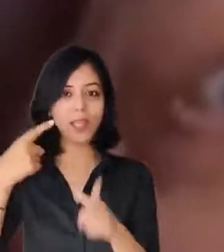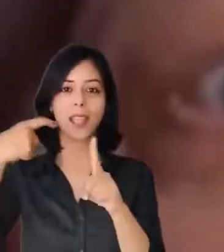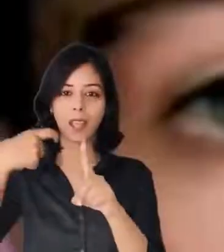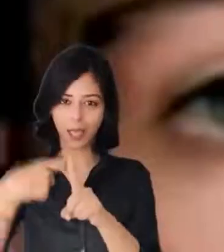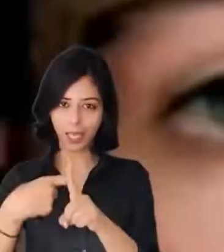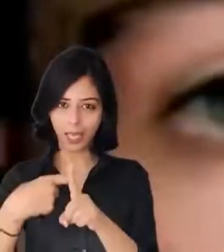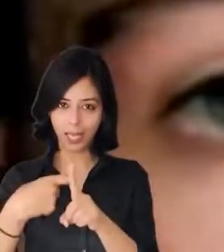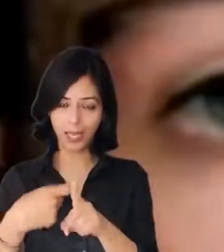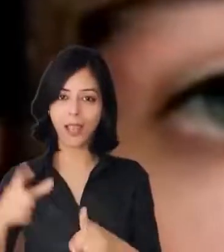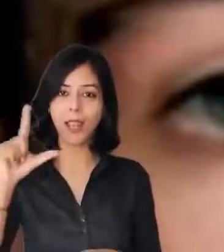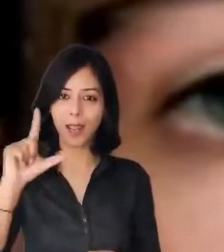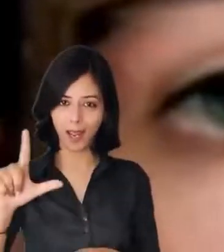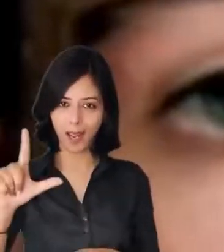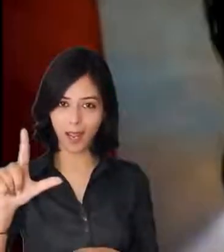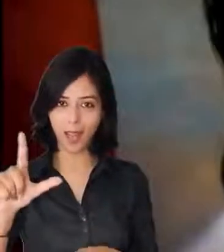información.